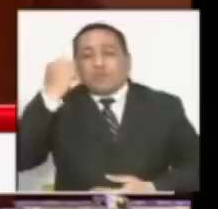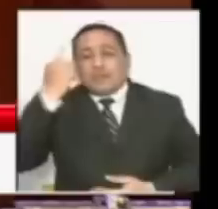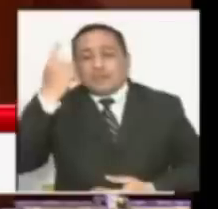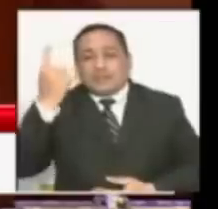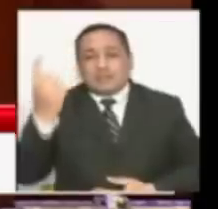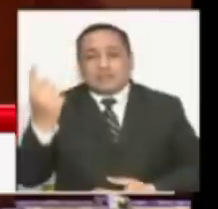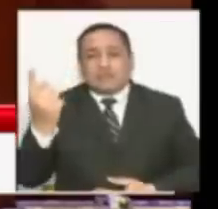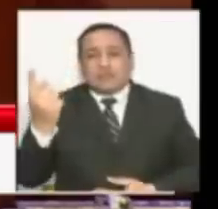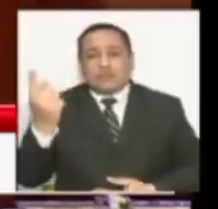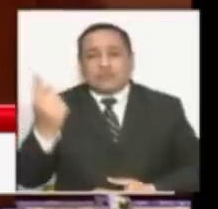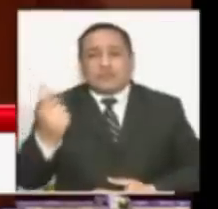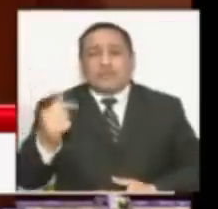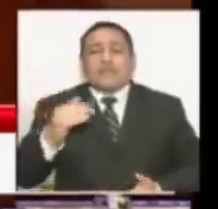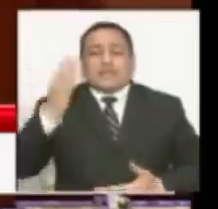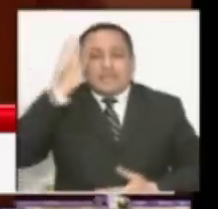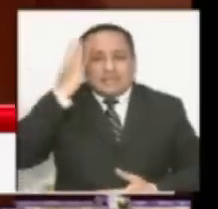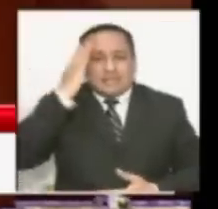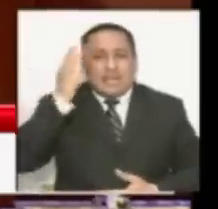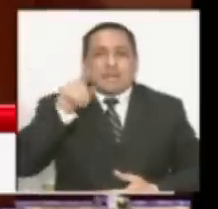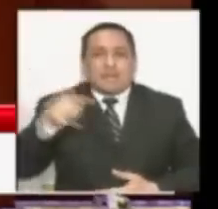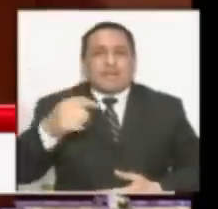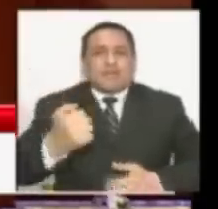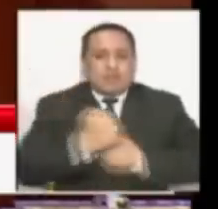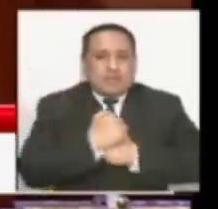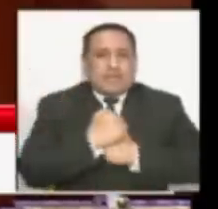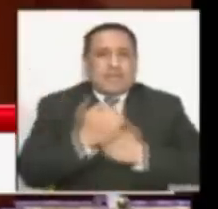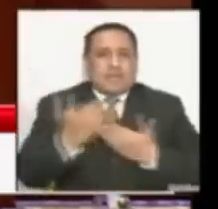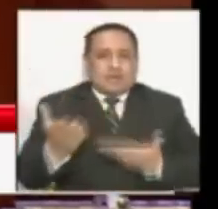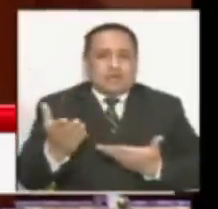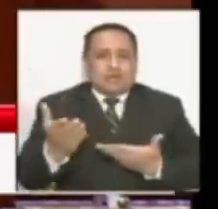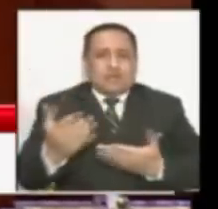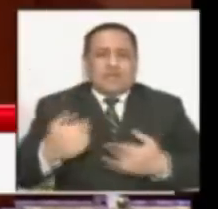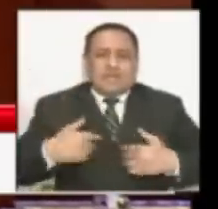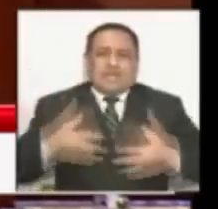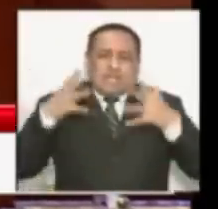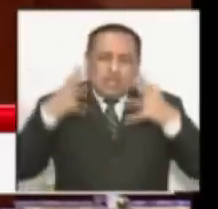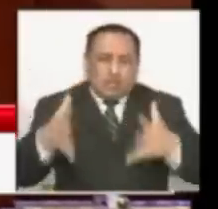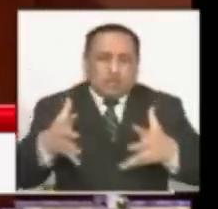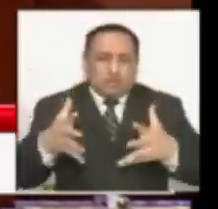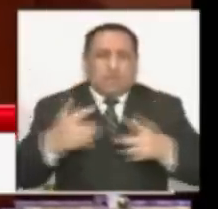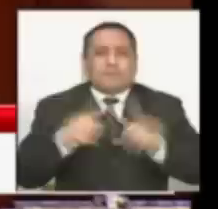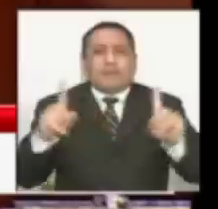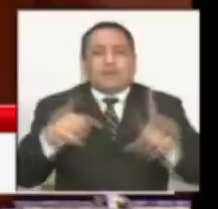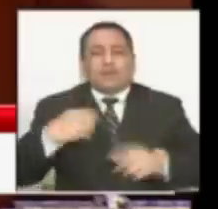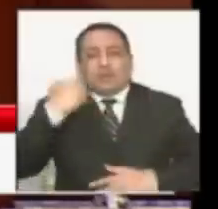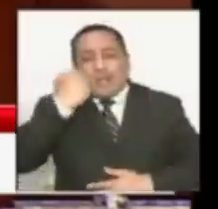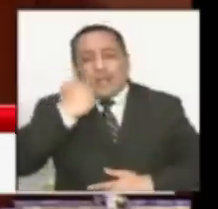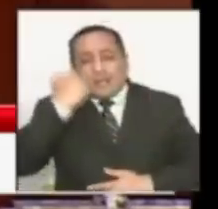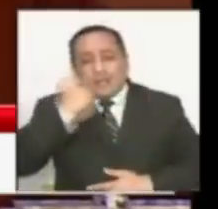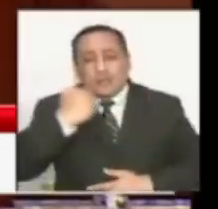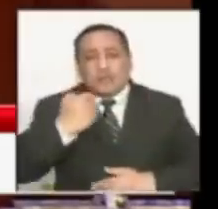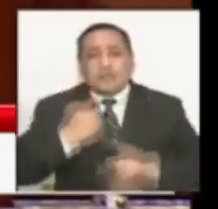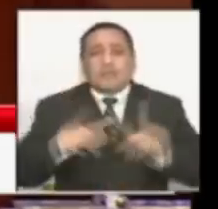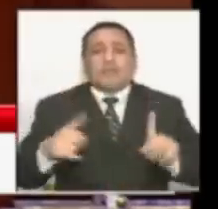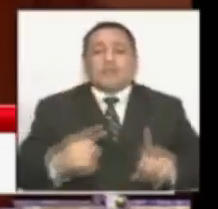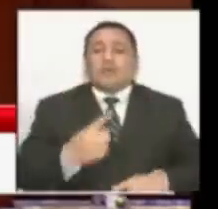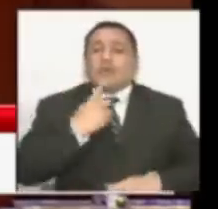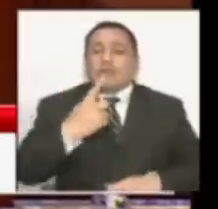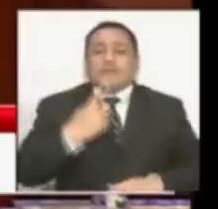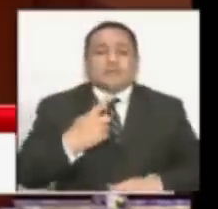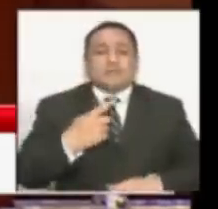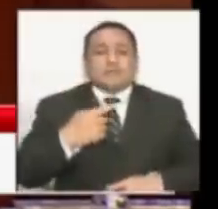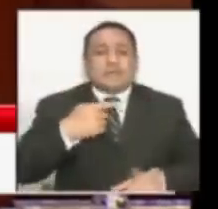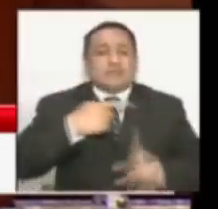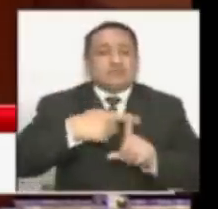Comprendiendo que él sabe que le quiero, que le odio con afecto y me es, en